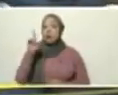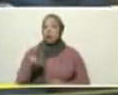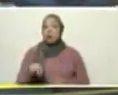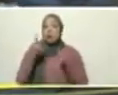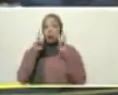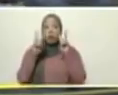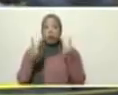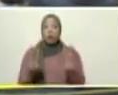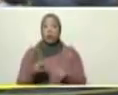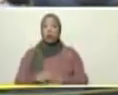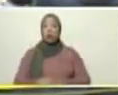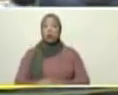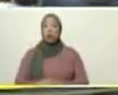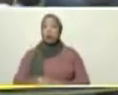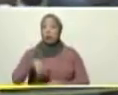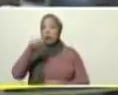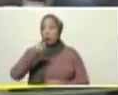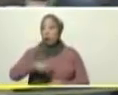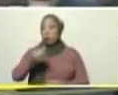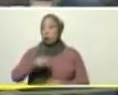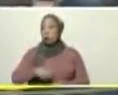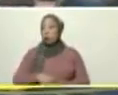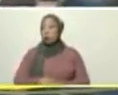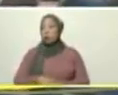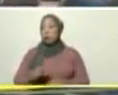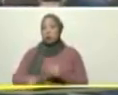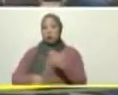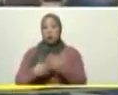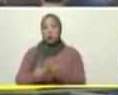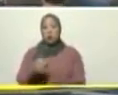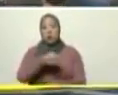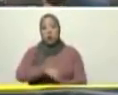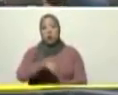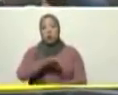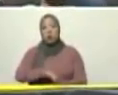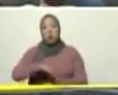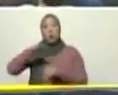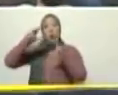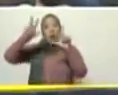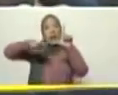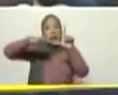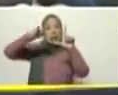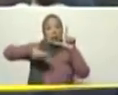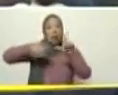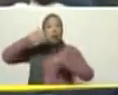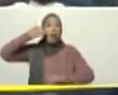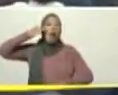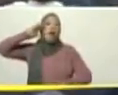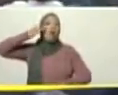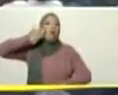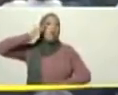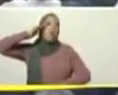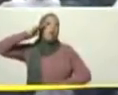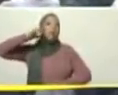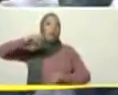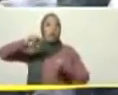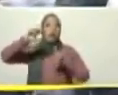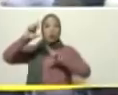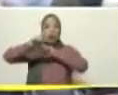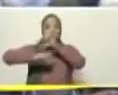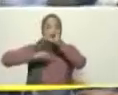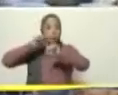cómo hoy por hoy, desde las redes sociales, desde todos los ángulos y puntos de